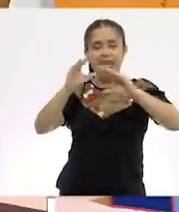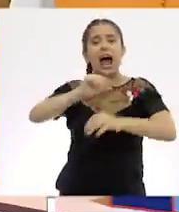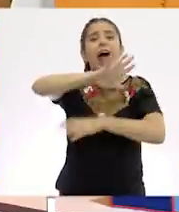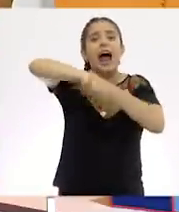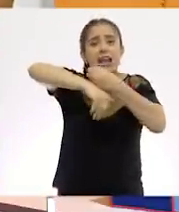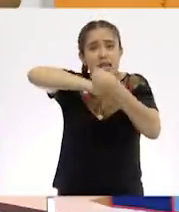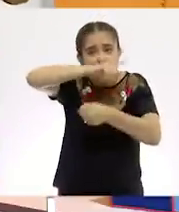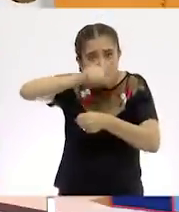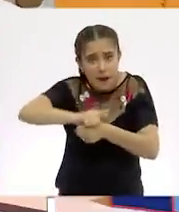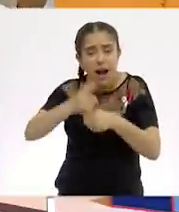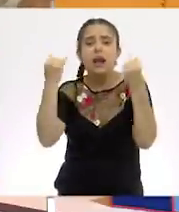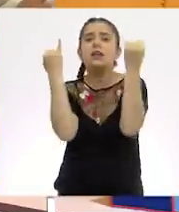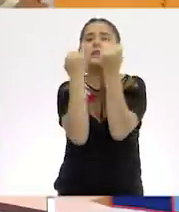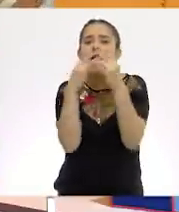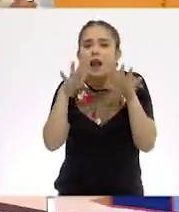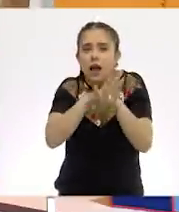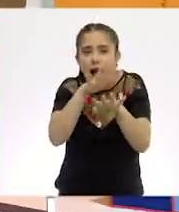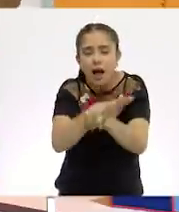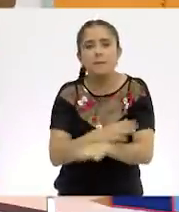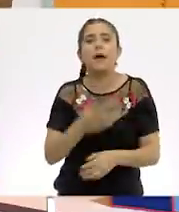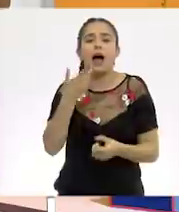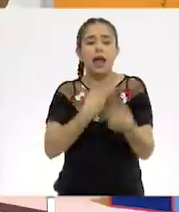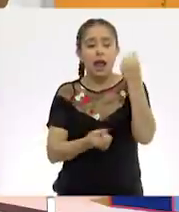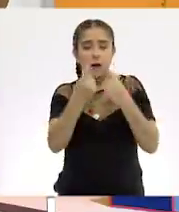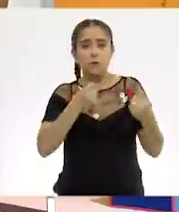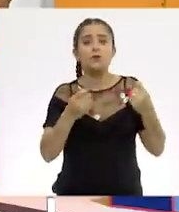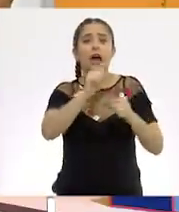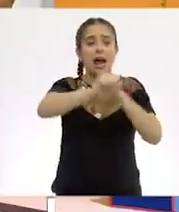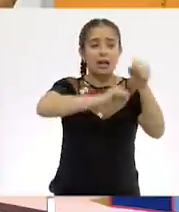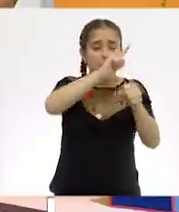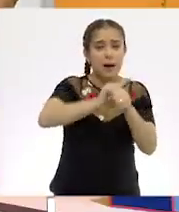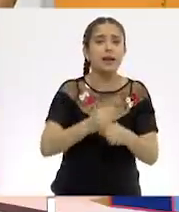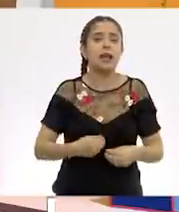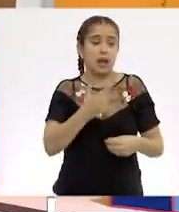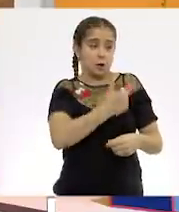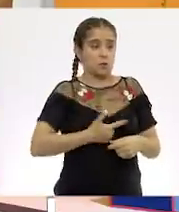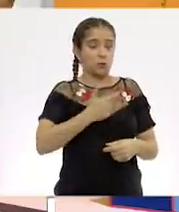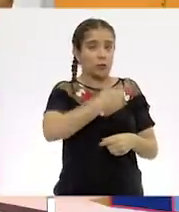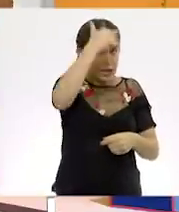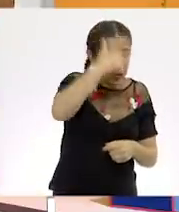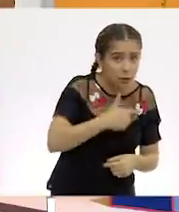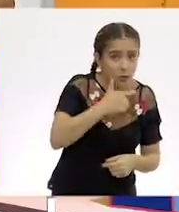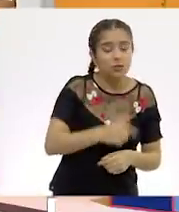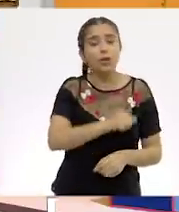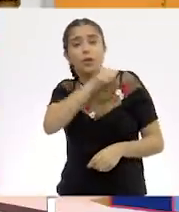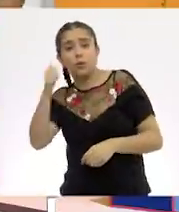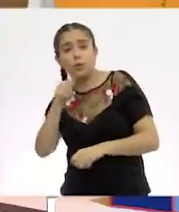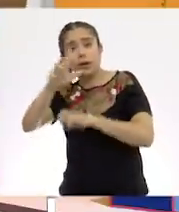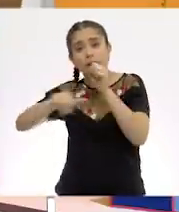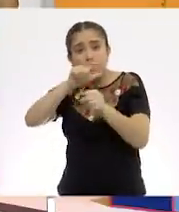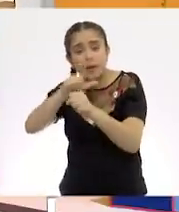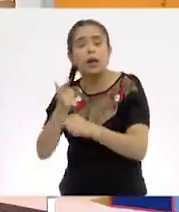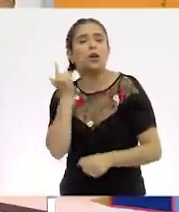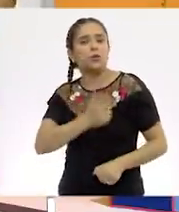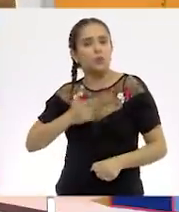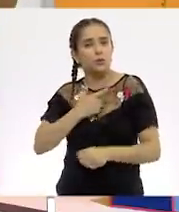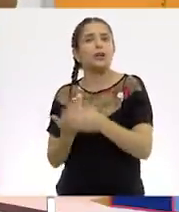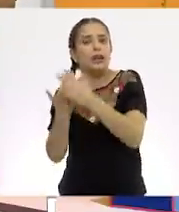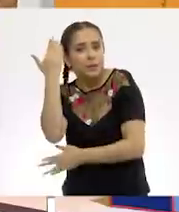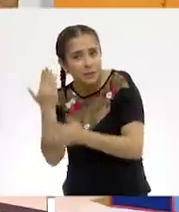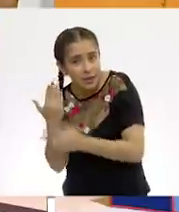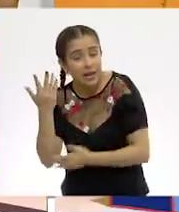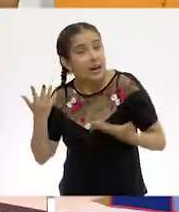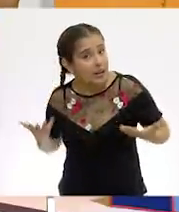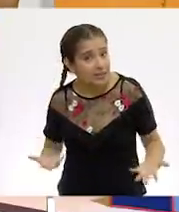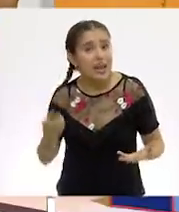del día. Y hay animales diurnos y hay animales nocturnos. Hoy vamos a descubrir qué hace una planta a